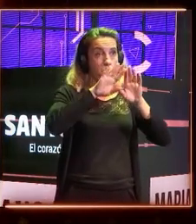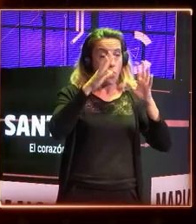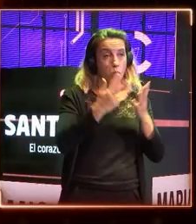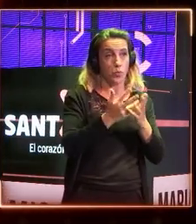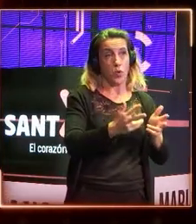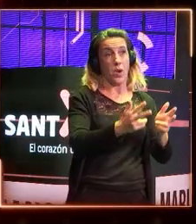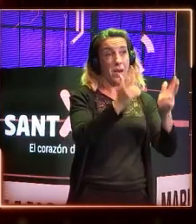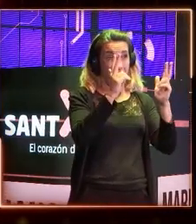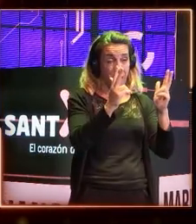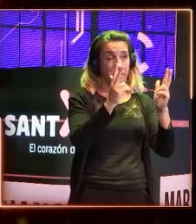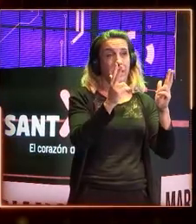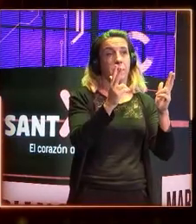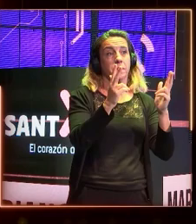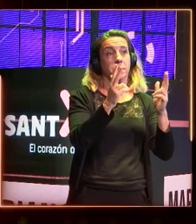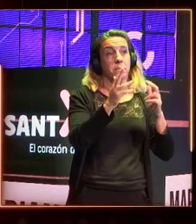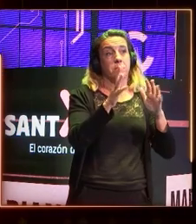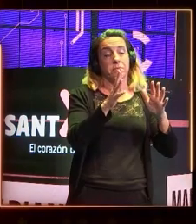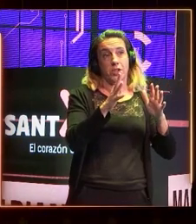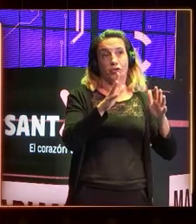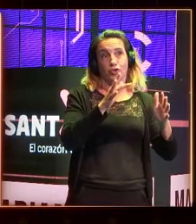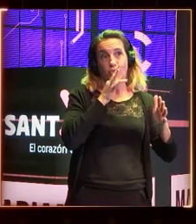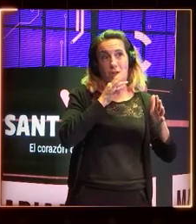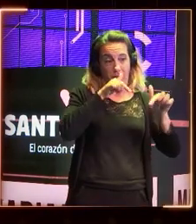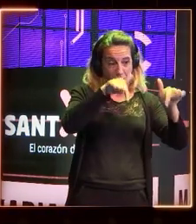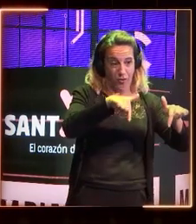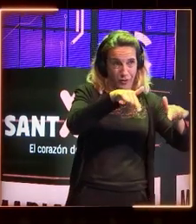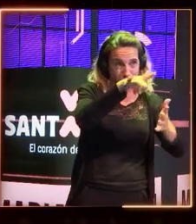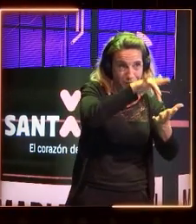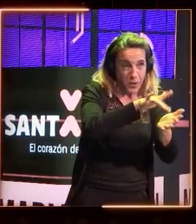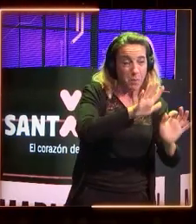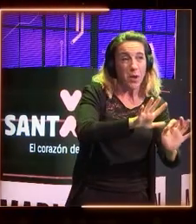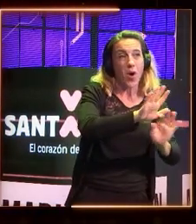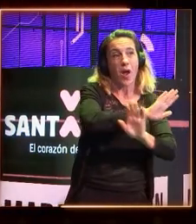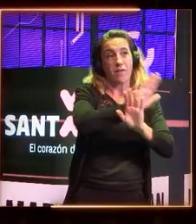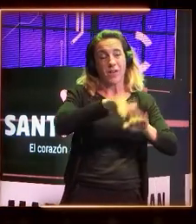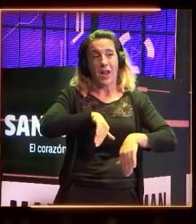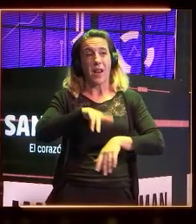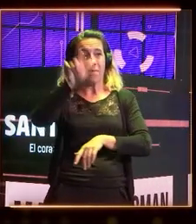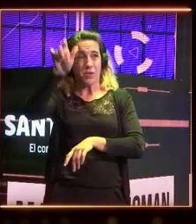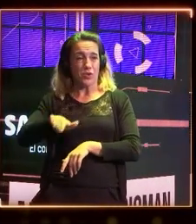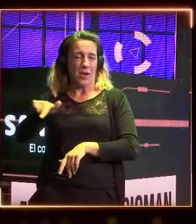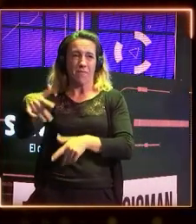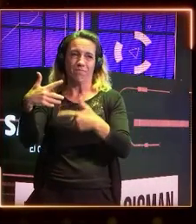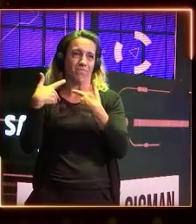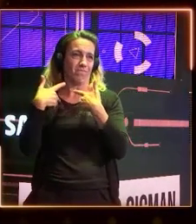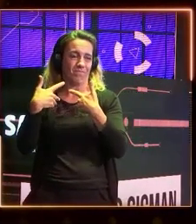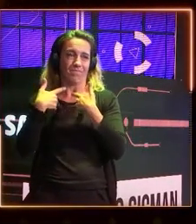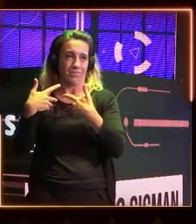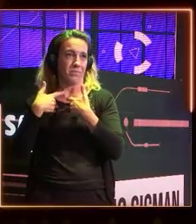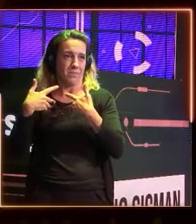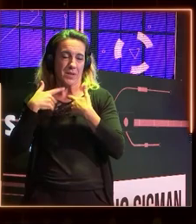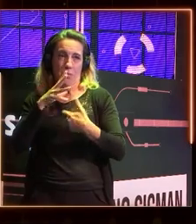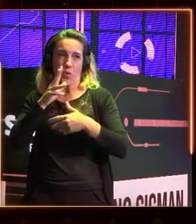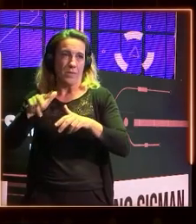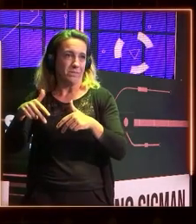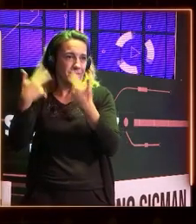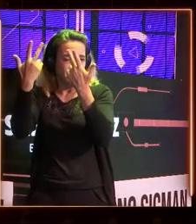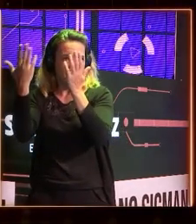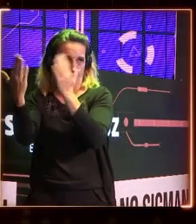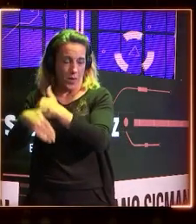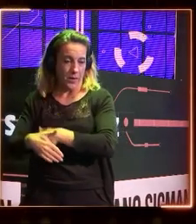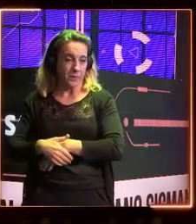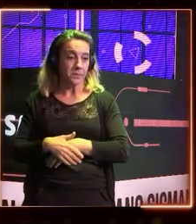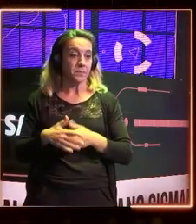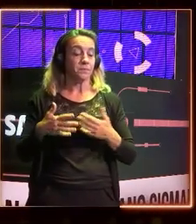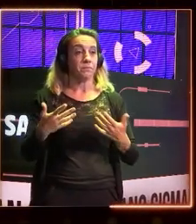a ver por cont pero todavía vivimos hoy termina siendo víctima de la falta de libertades de esos mundos libres las razónes por la cual elijo esta